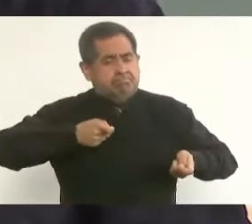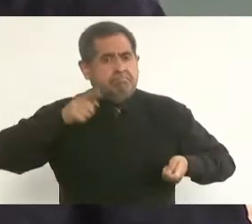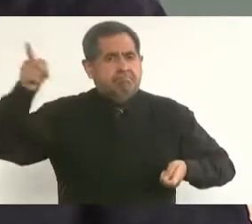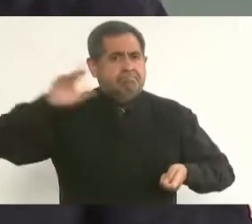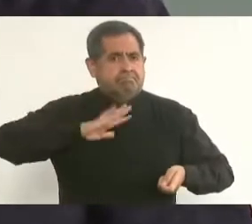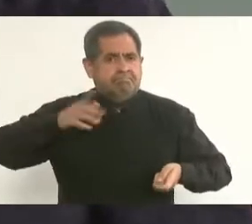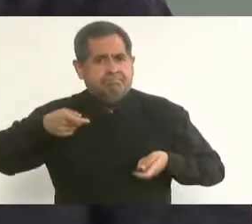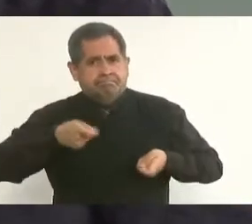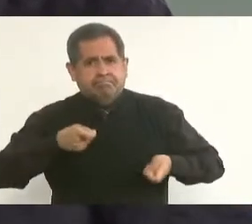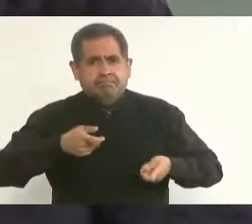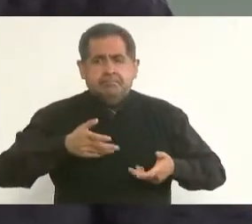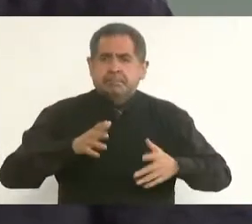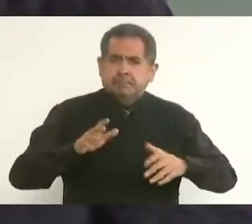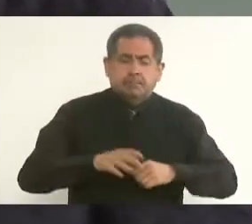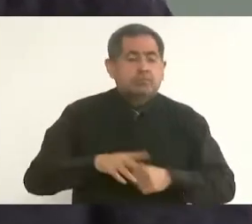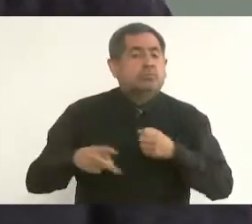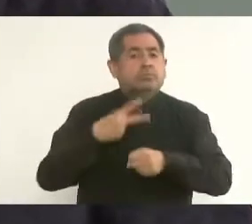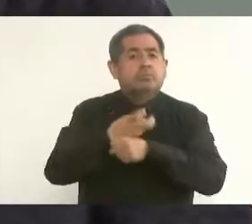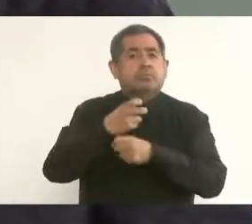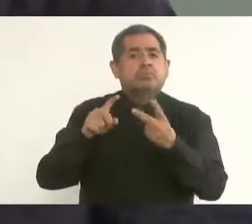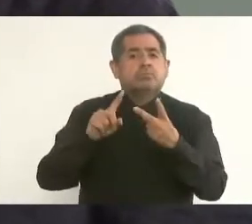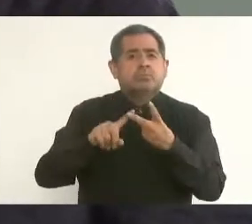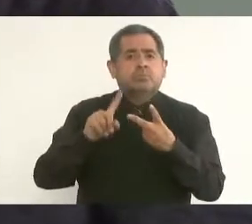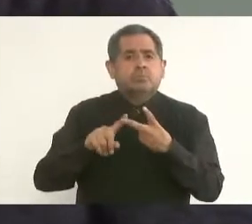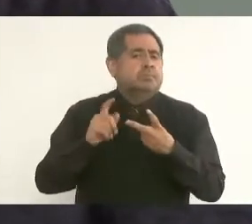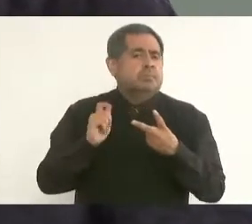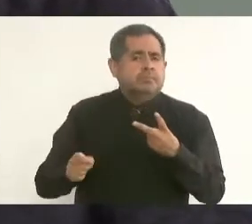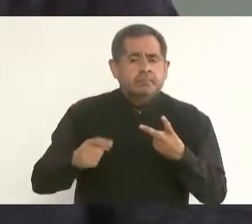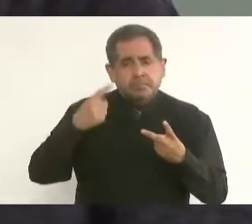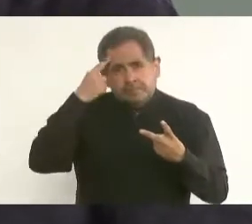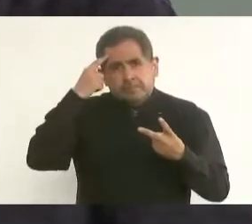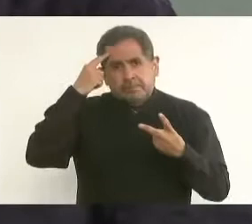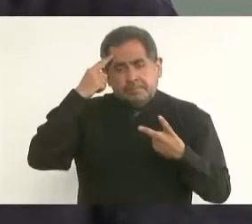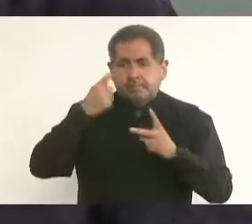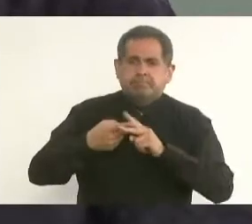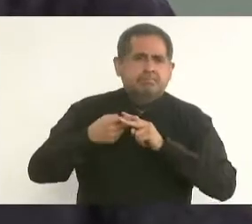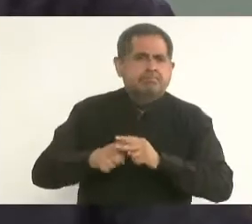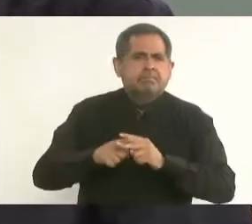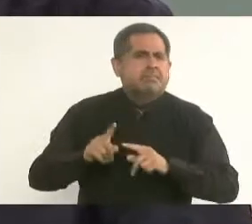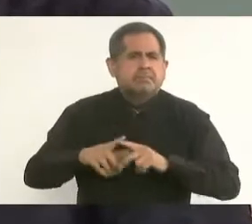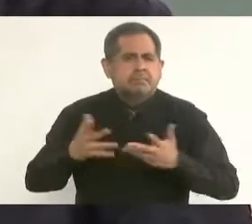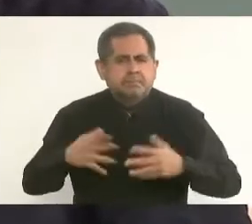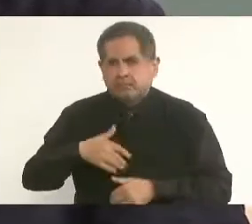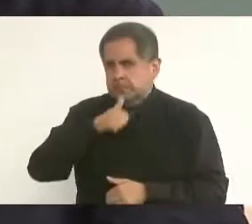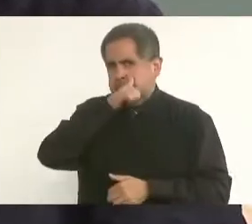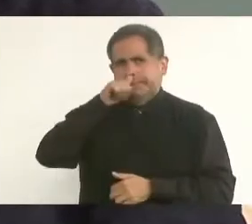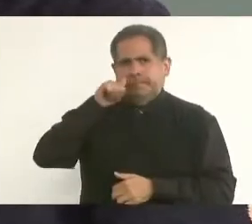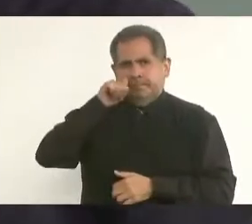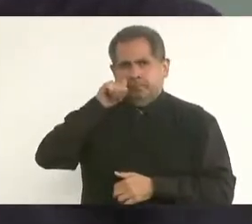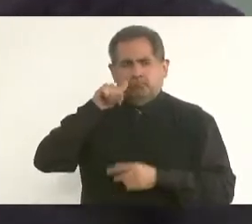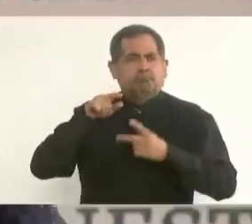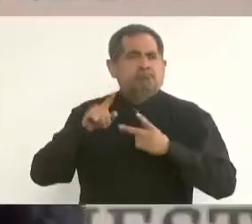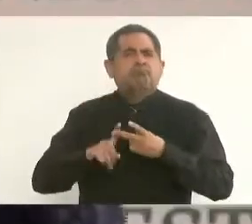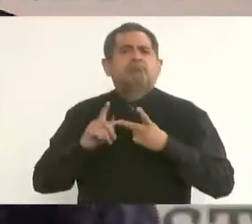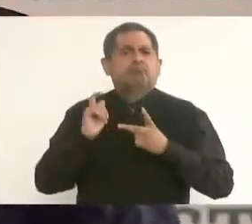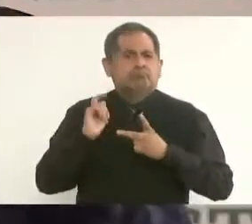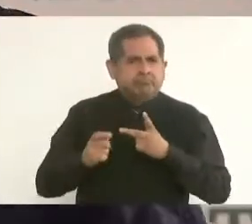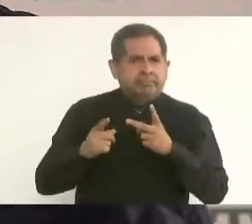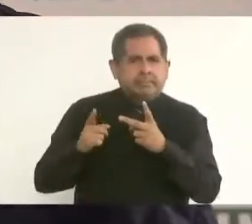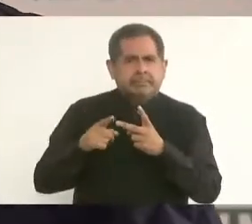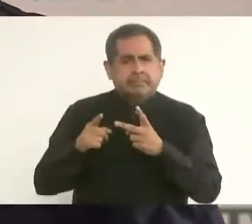La segunda transformación fue la que inició Benito Juárez para hacer